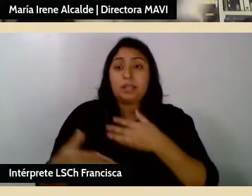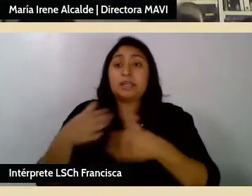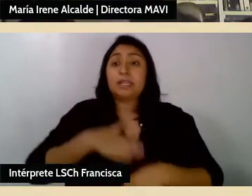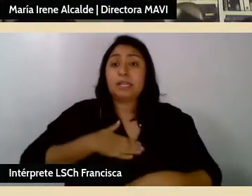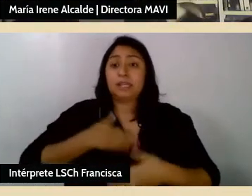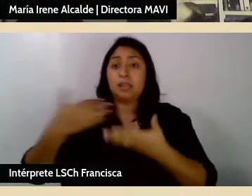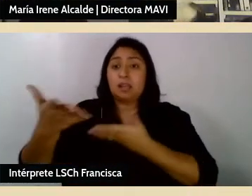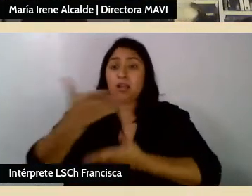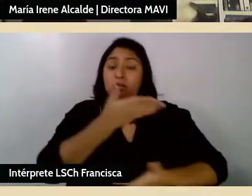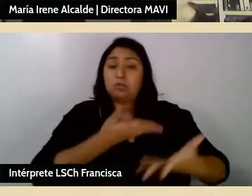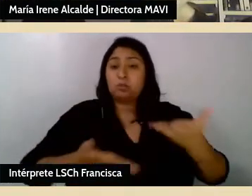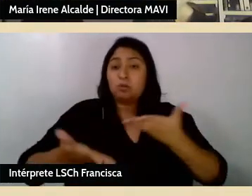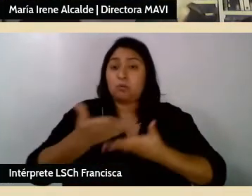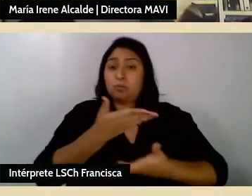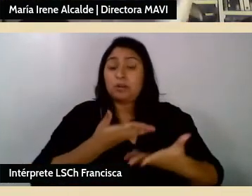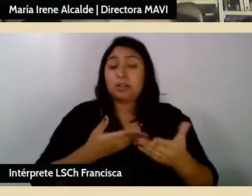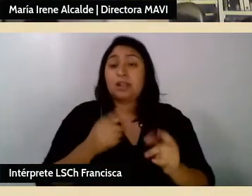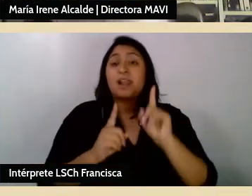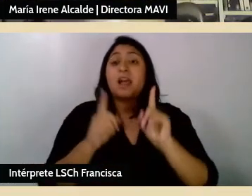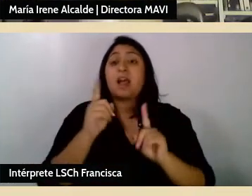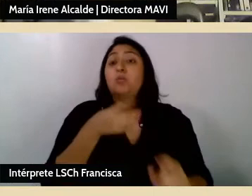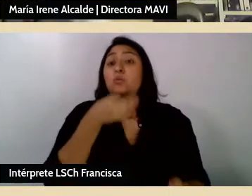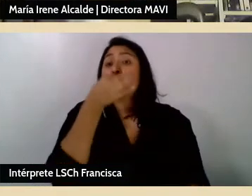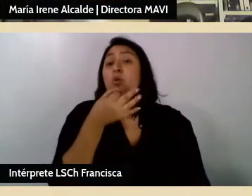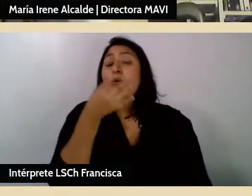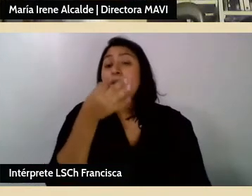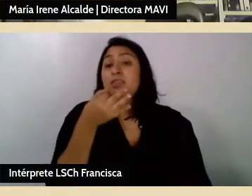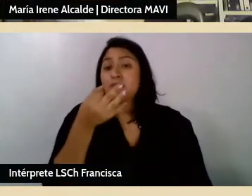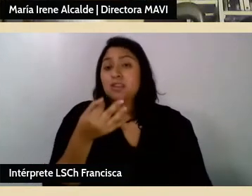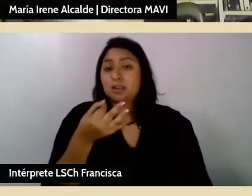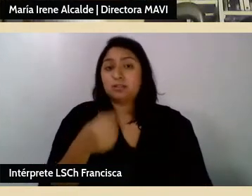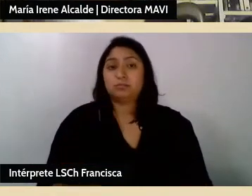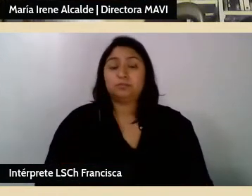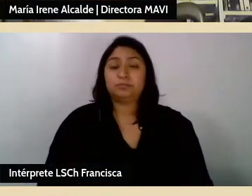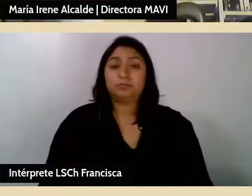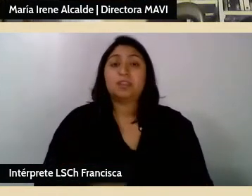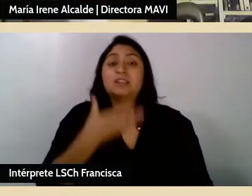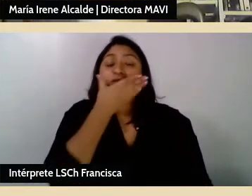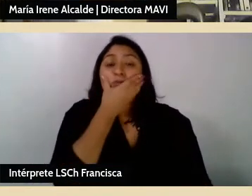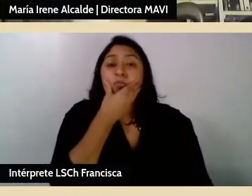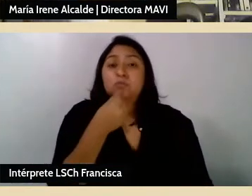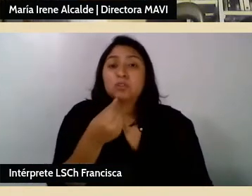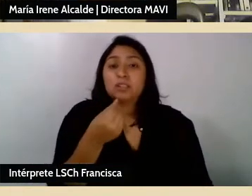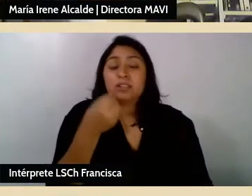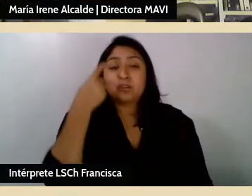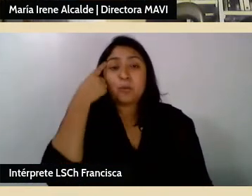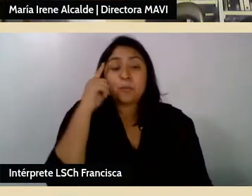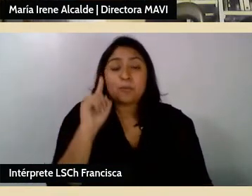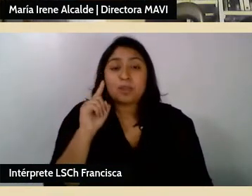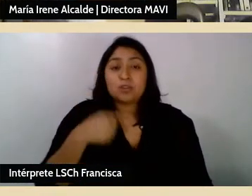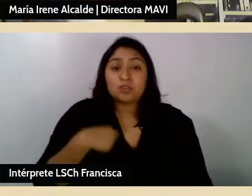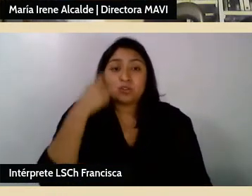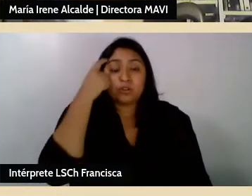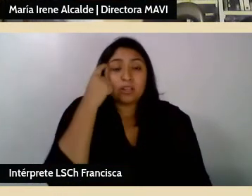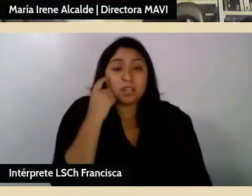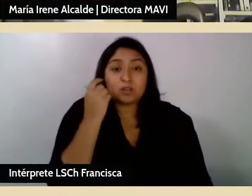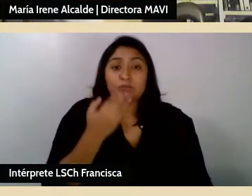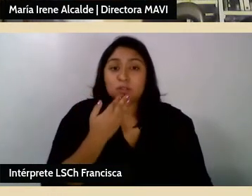todas algunos comentarios que han ido llegando, que son muy bonitos, pero aquí yo creo que también coincidimos